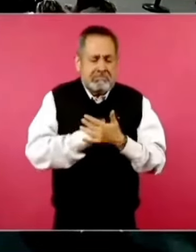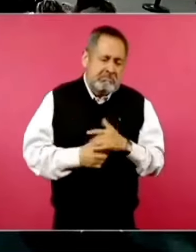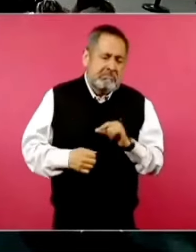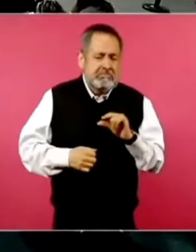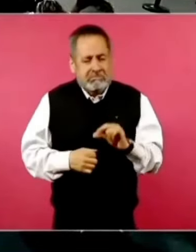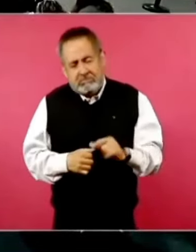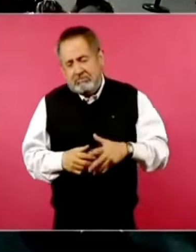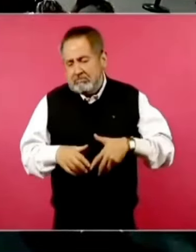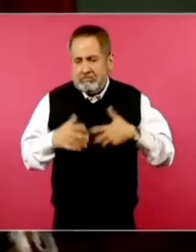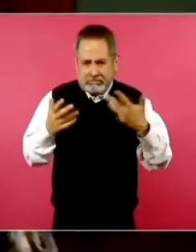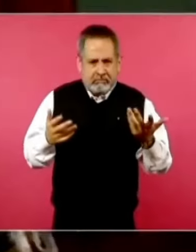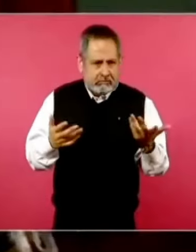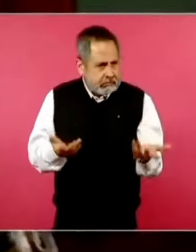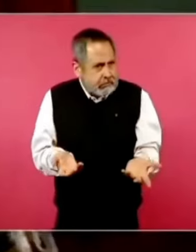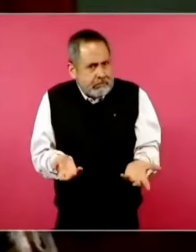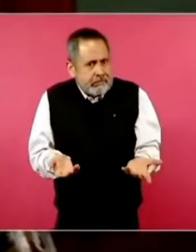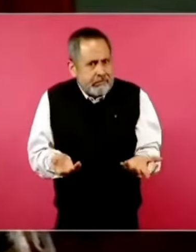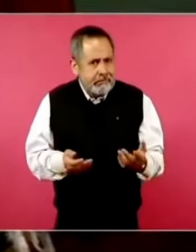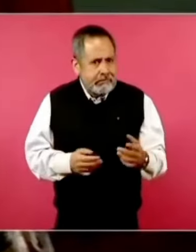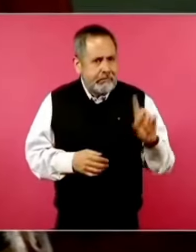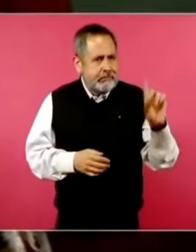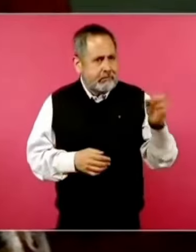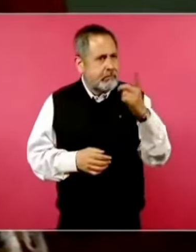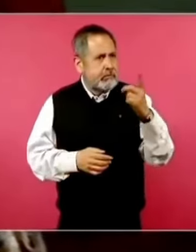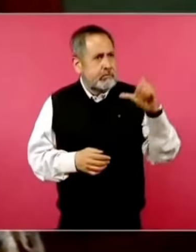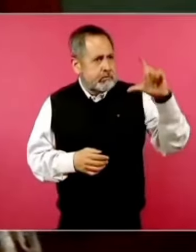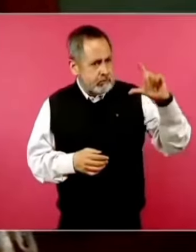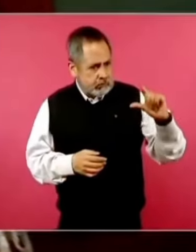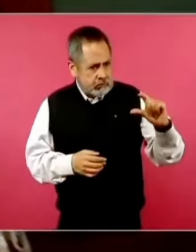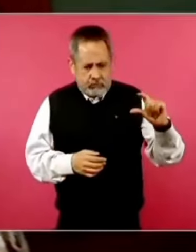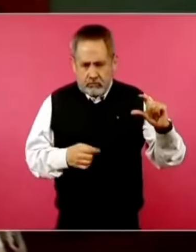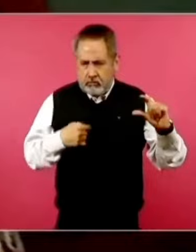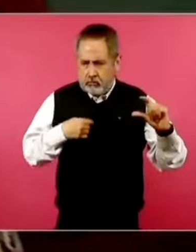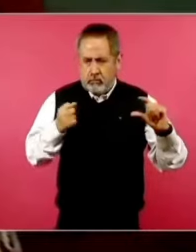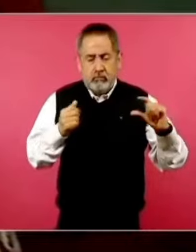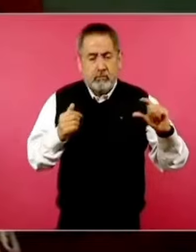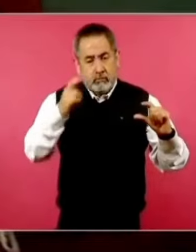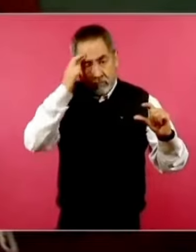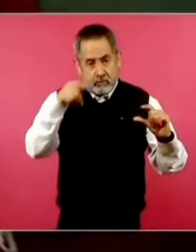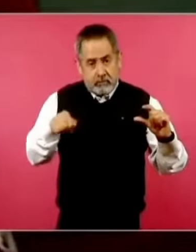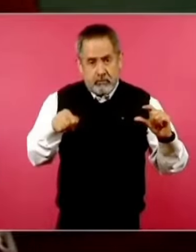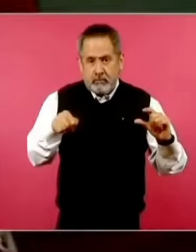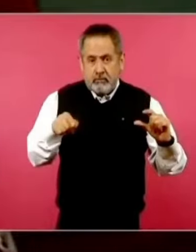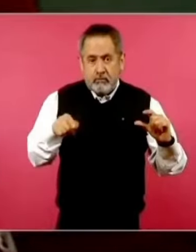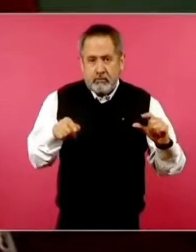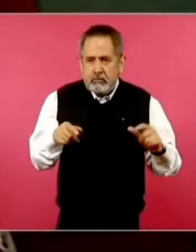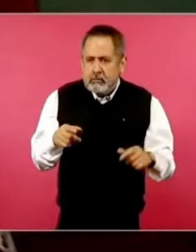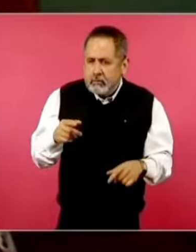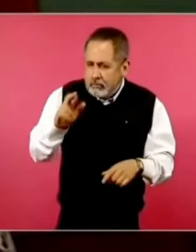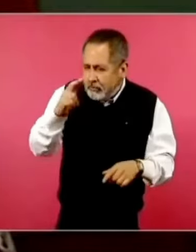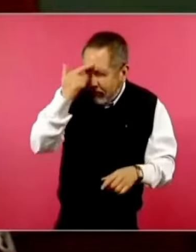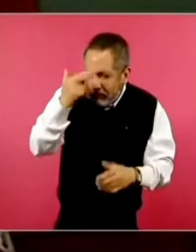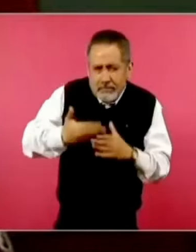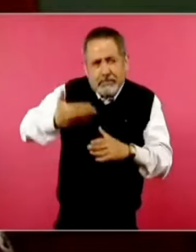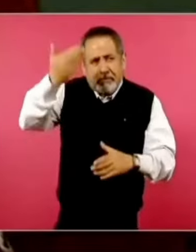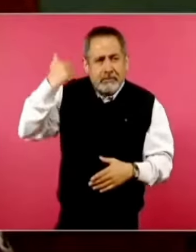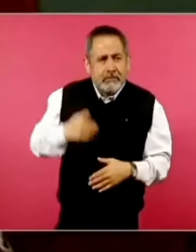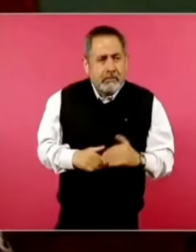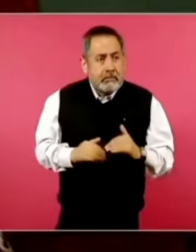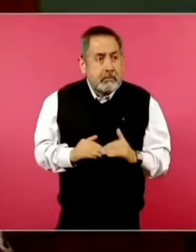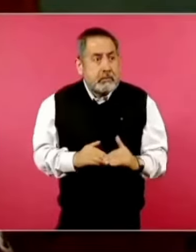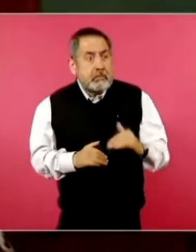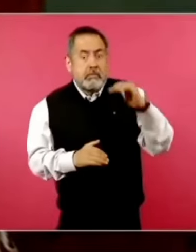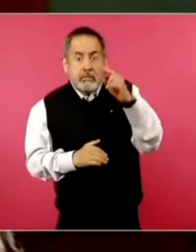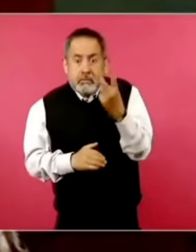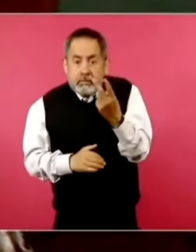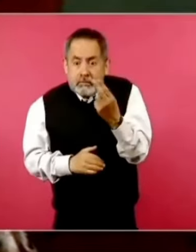la revaloración de nuestra moneda de manera muy impresionante. Llegamos a estar un 25% arriba, ¿no?